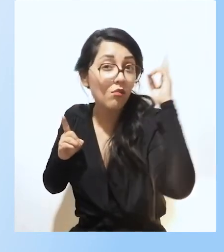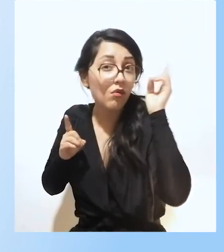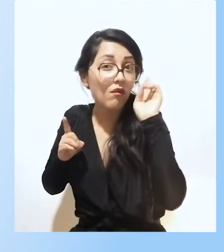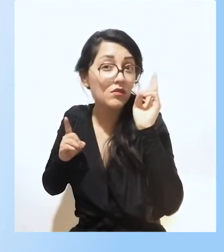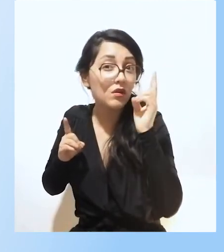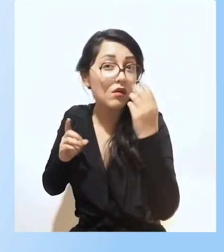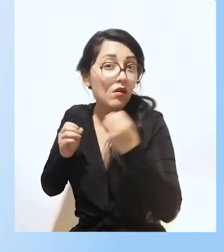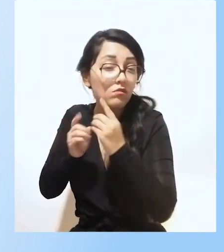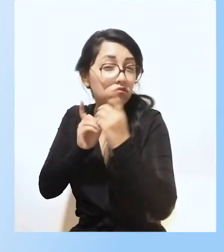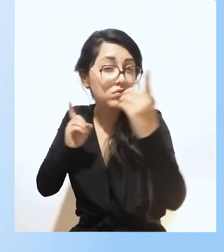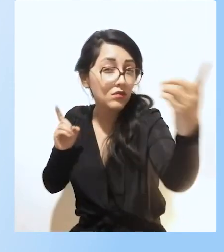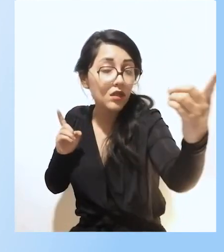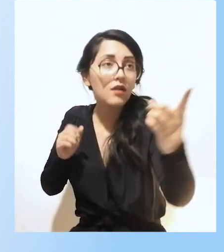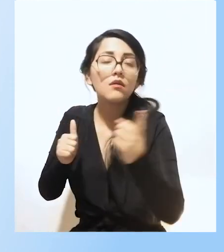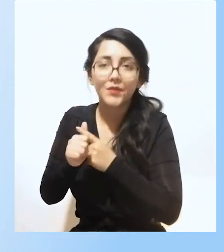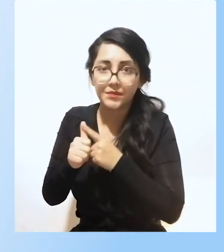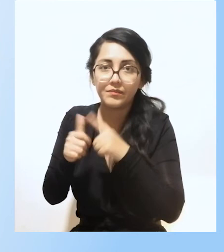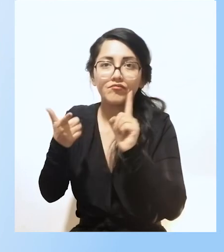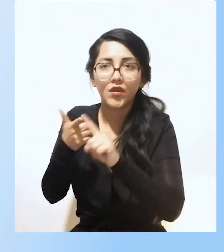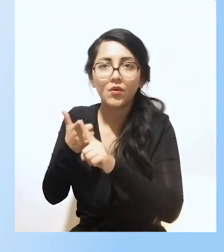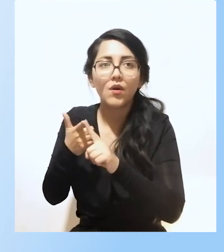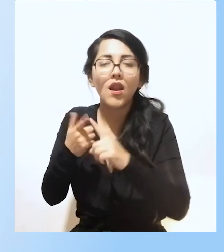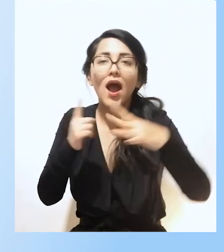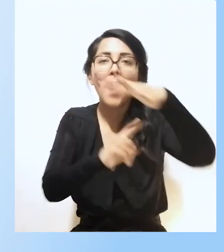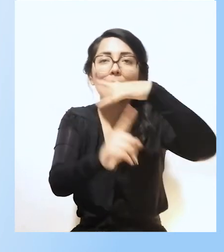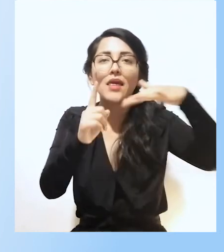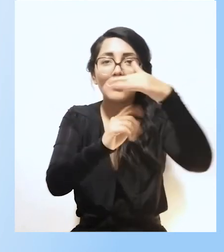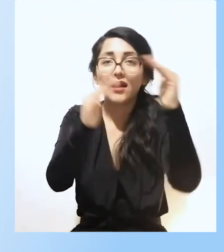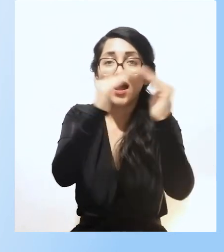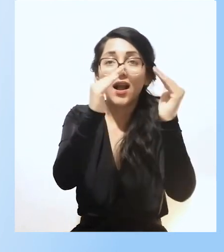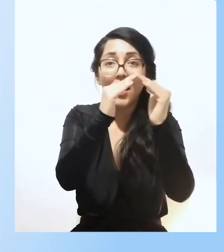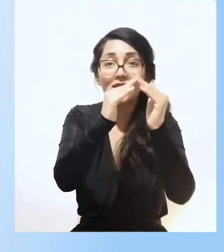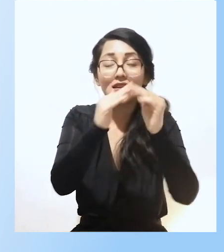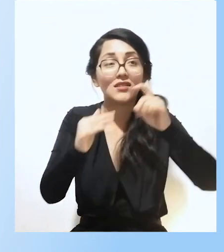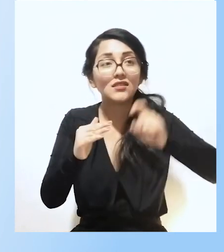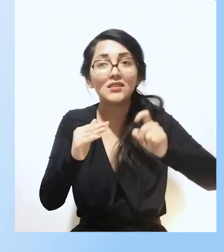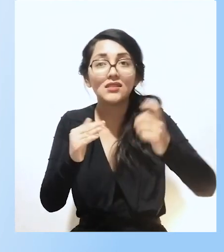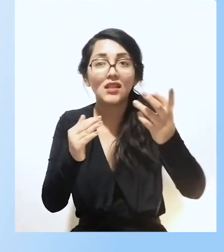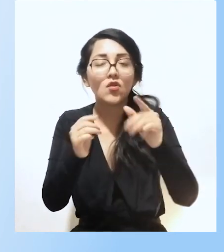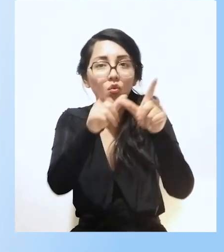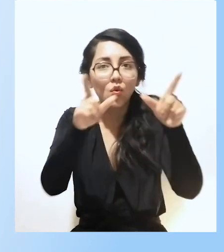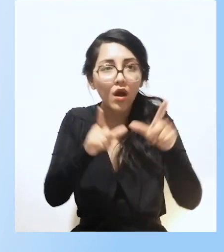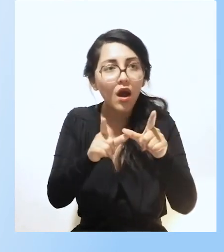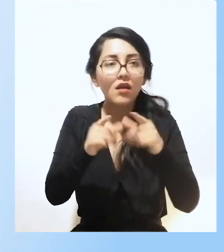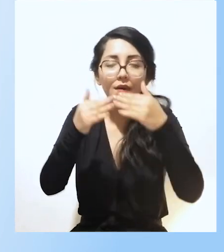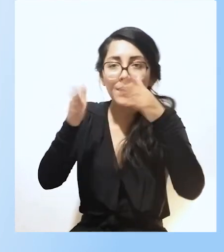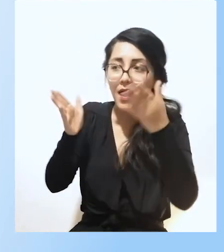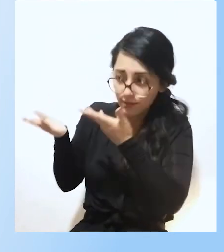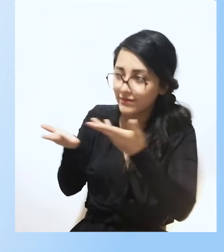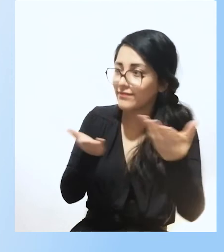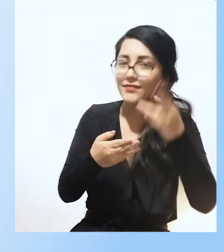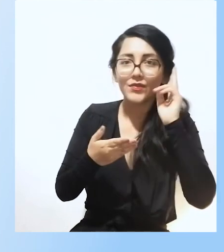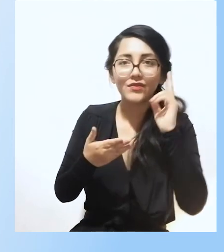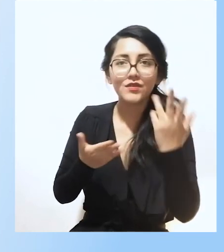de la educación, considerar que el contexto domiciliario tiene que estar preparado para recibir a ese profesional de la